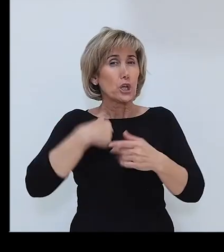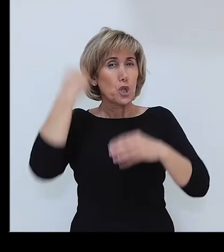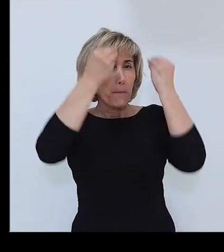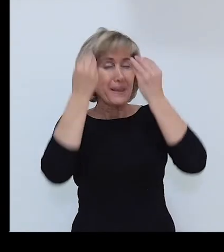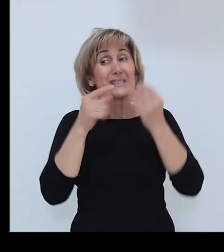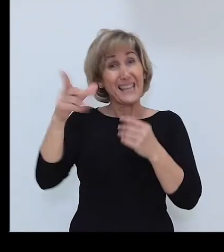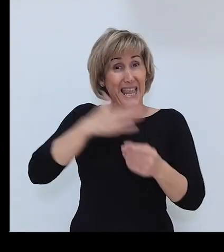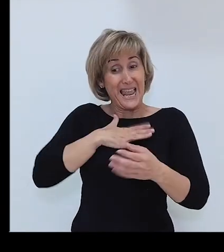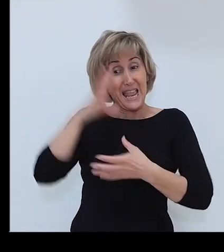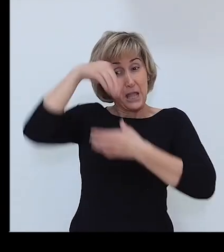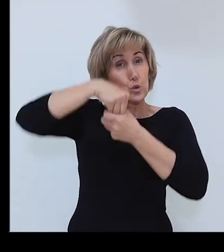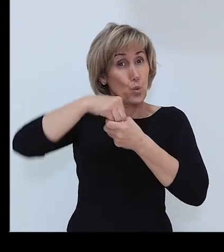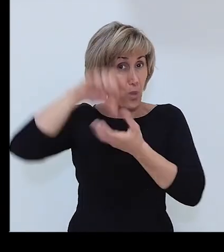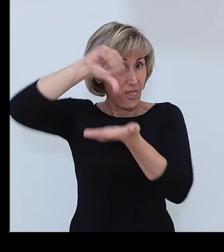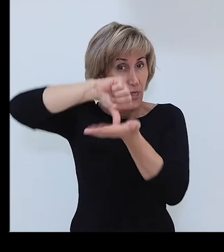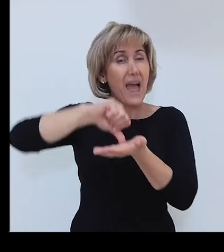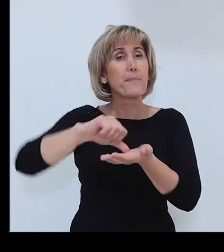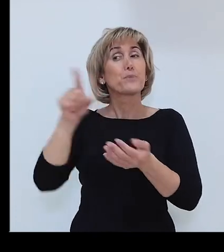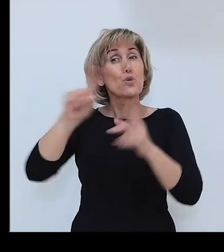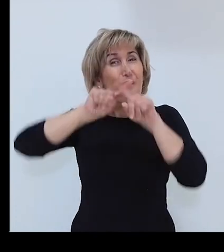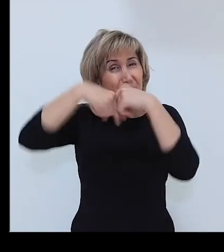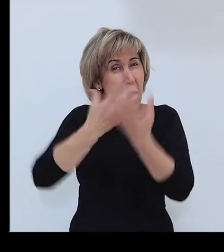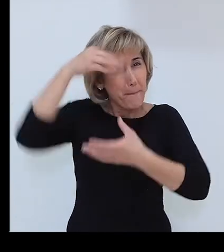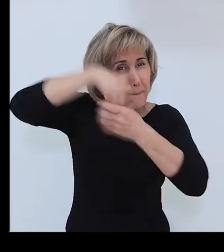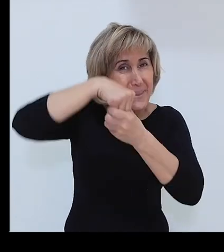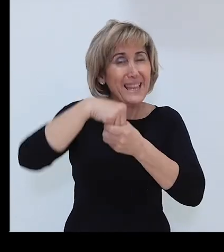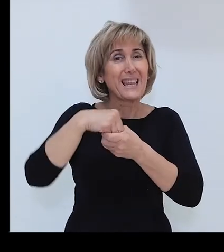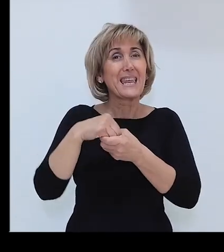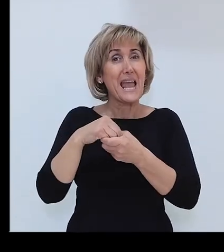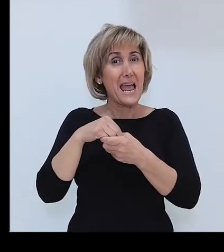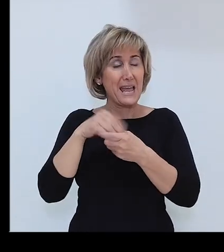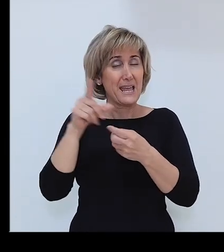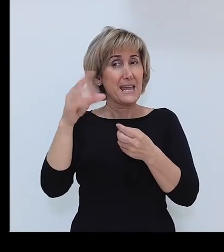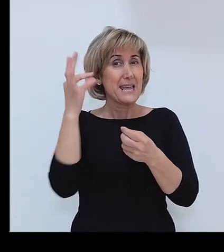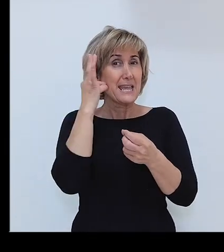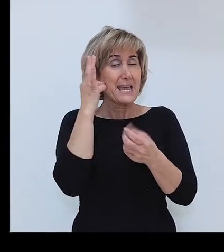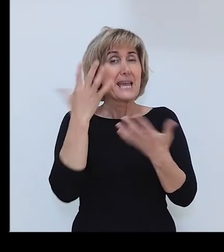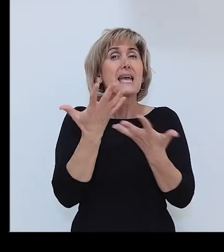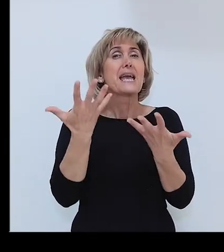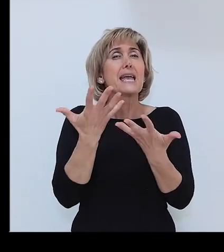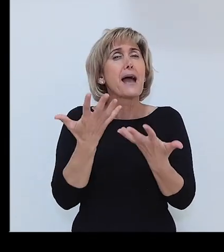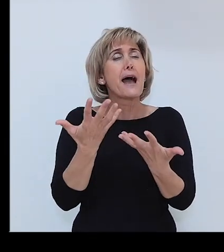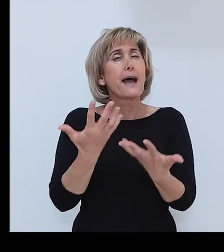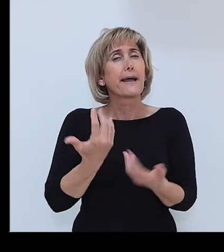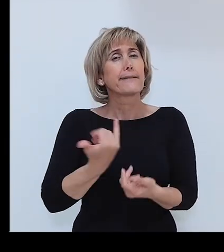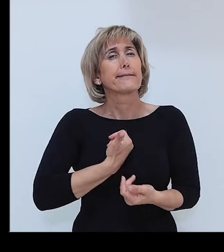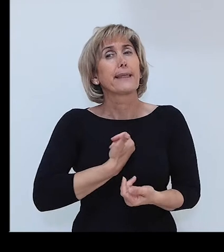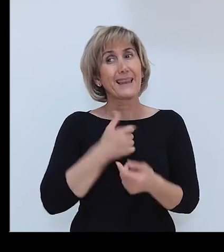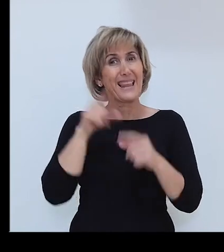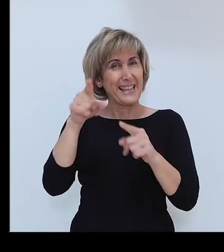que el que fueran disidentes en su ciudad, en su familia, y tuvieran, pues,